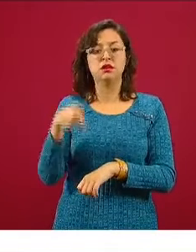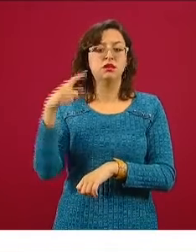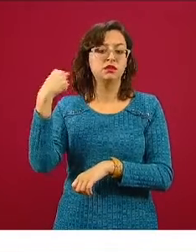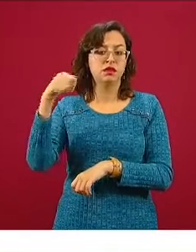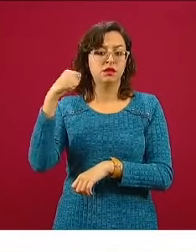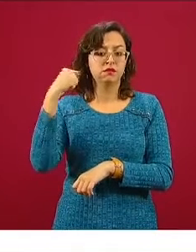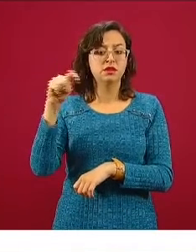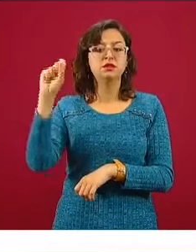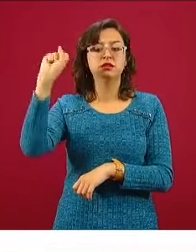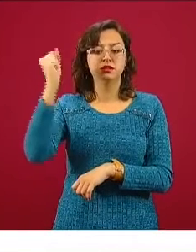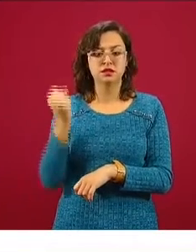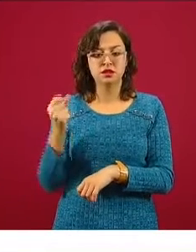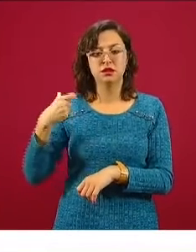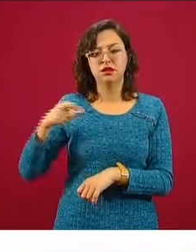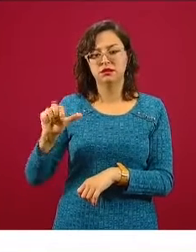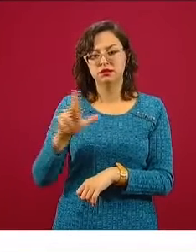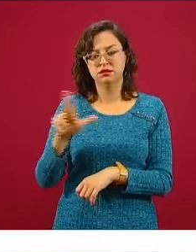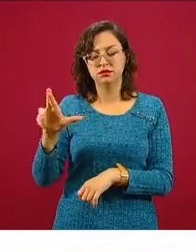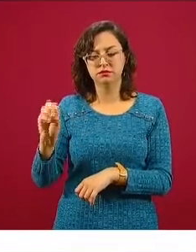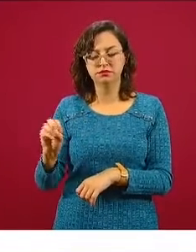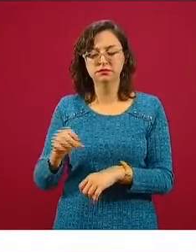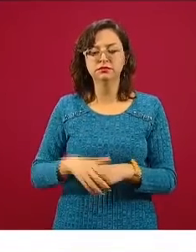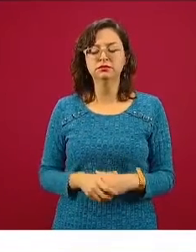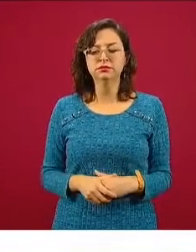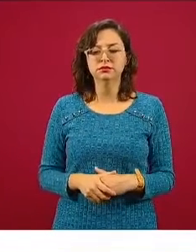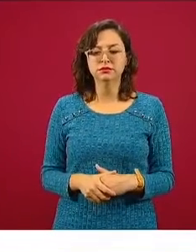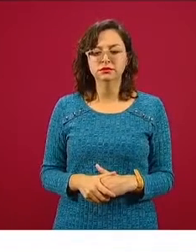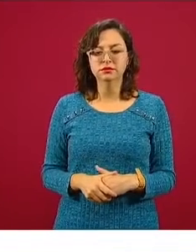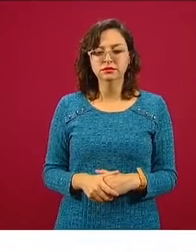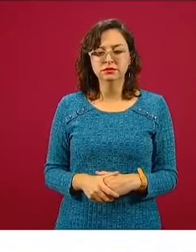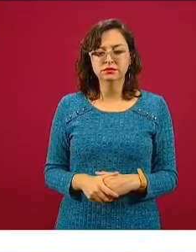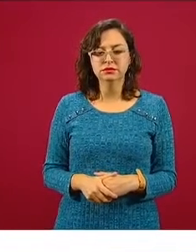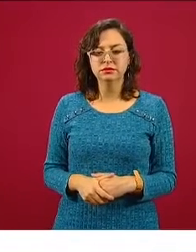Tabasco, Sinaloa y Quintana Roo. La siguiente.